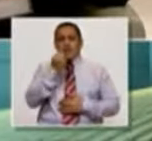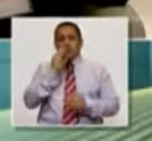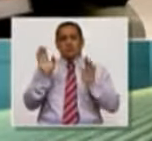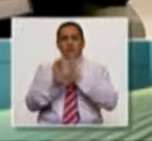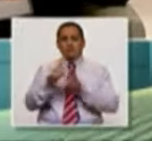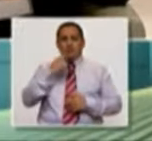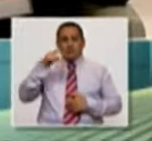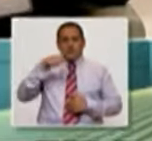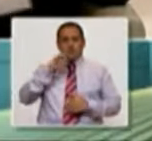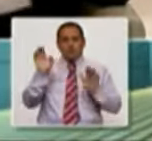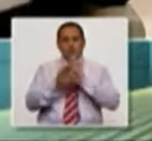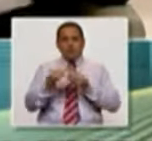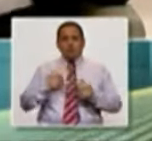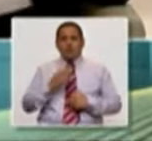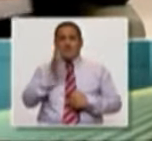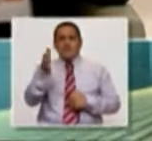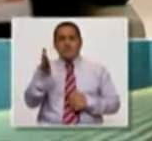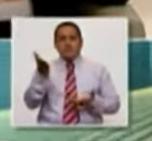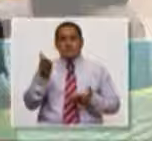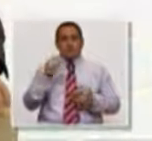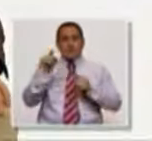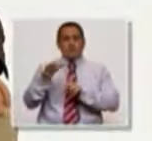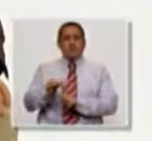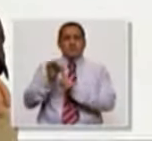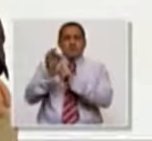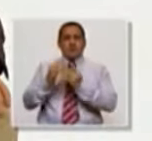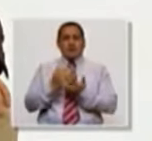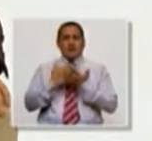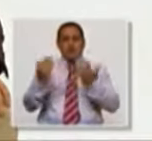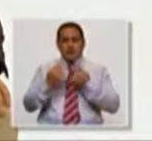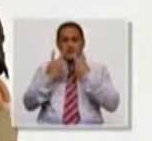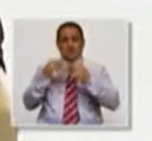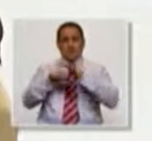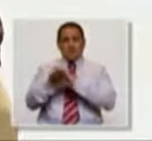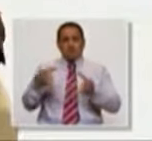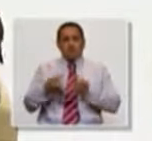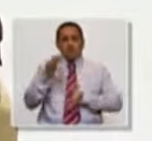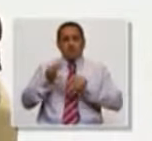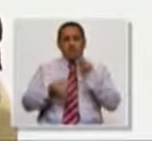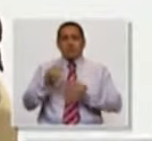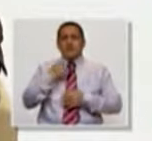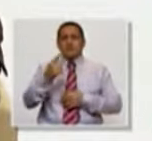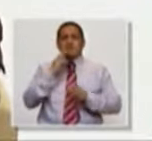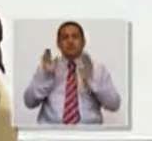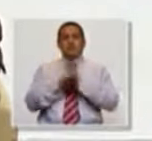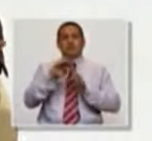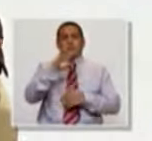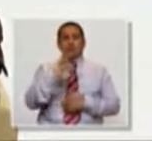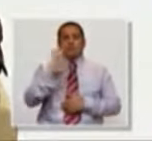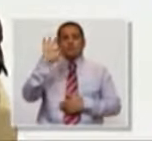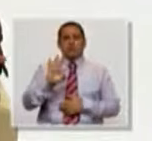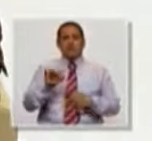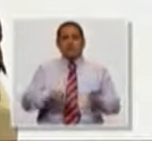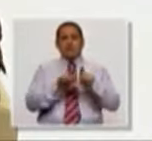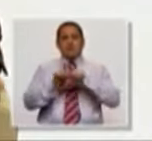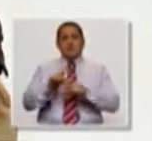la necesito y tengo que ir, ¿no? Es el principal caso que existe en el Poder Judicial. Se dice que es el 40% al 50%